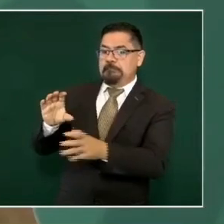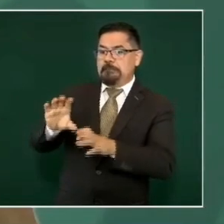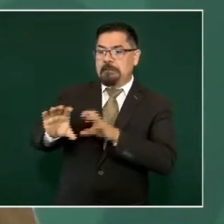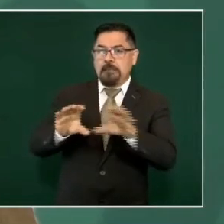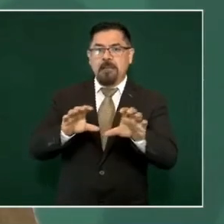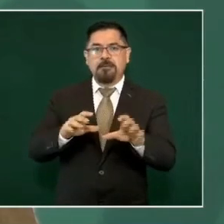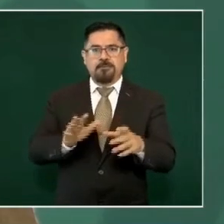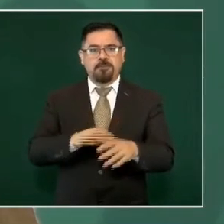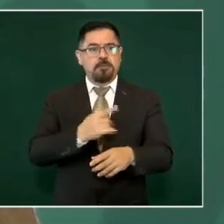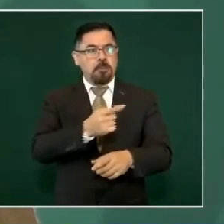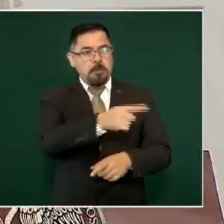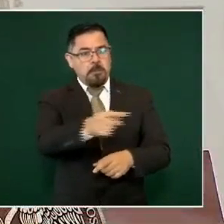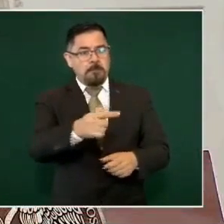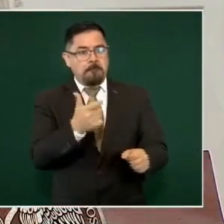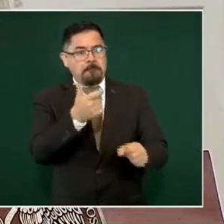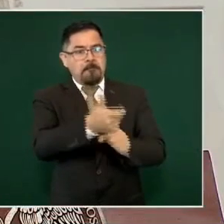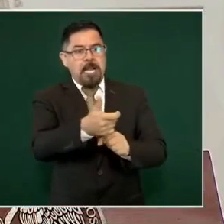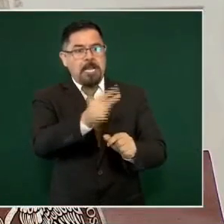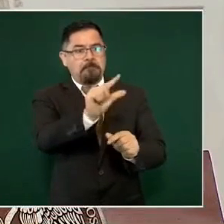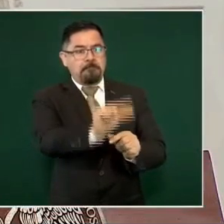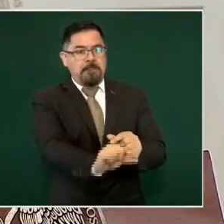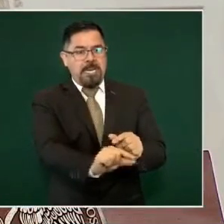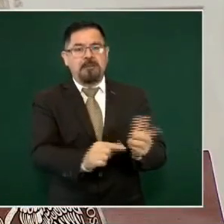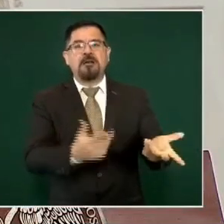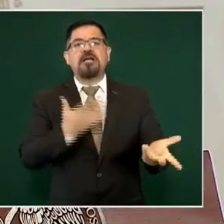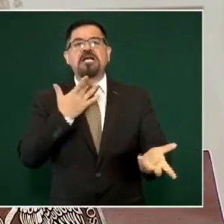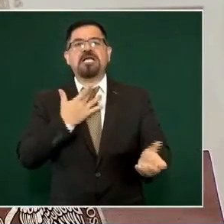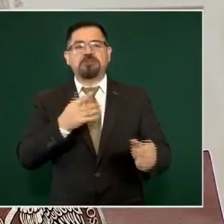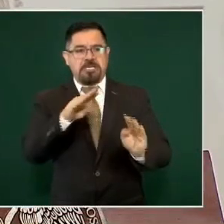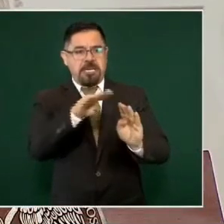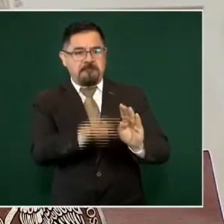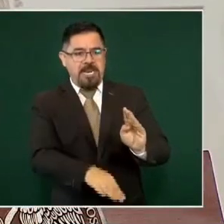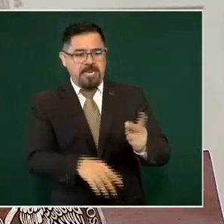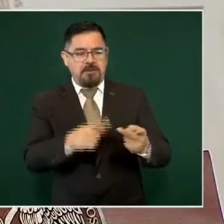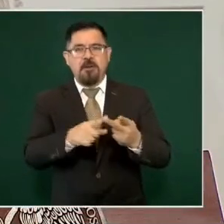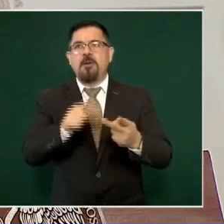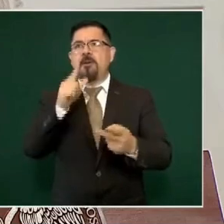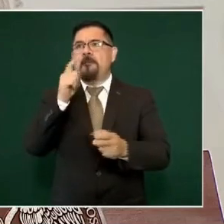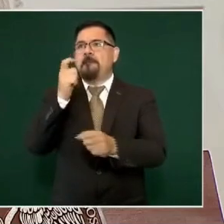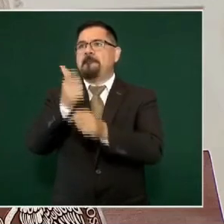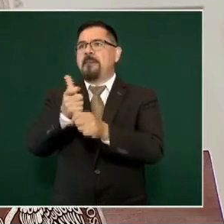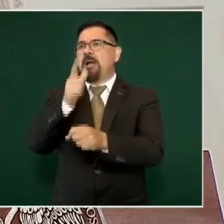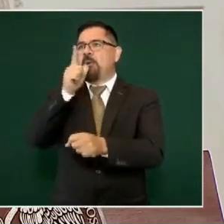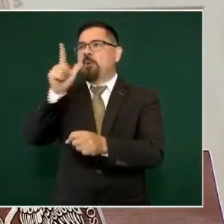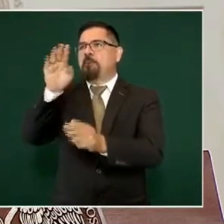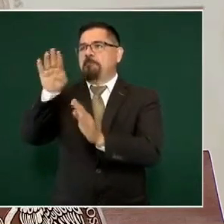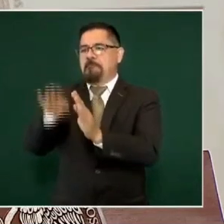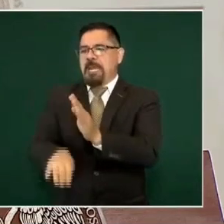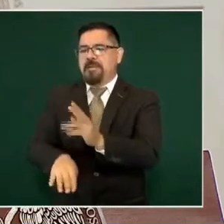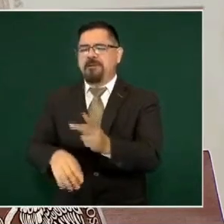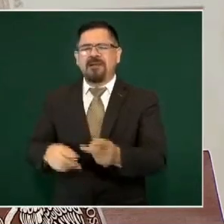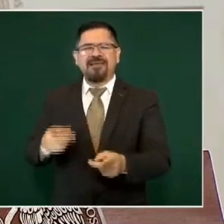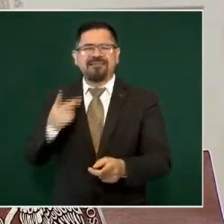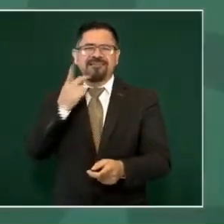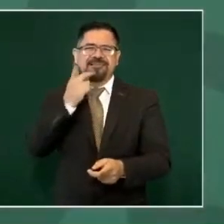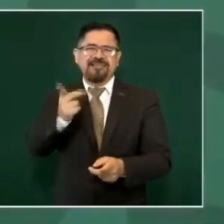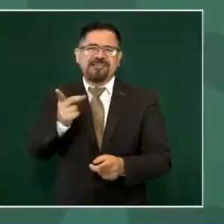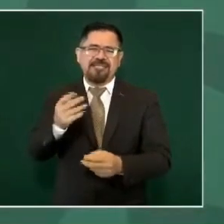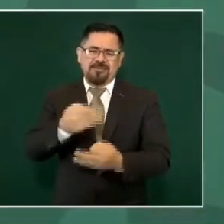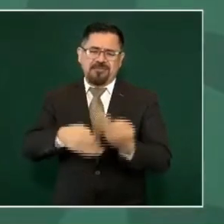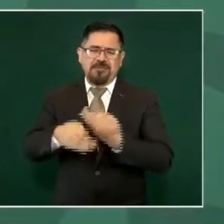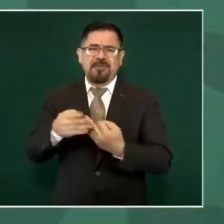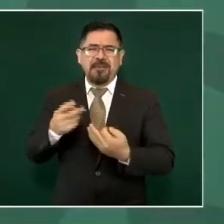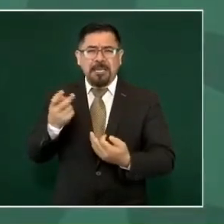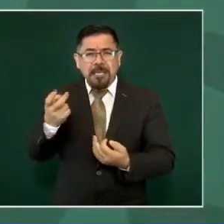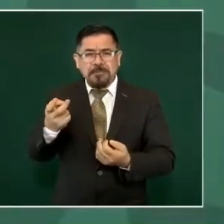los energéticos, las gasolinas, el precio de la luz, todo lo que no